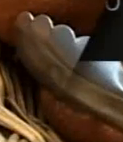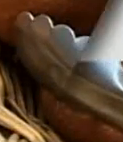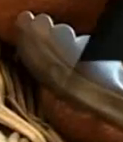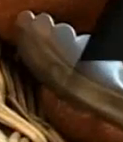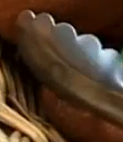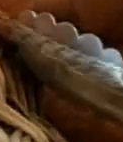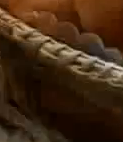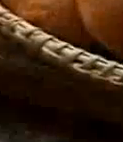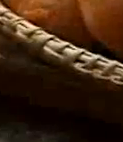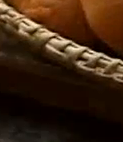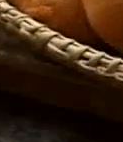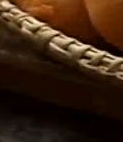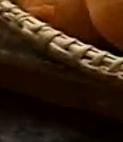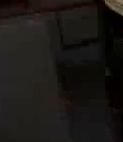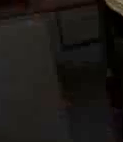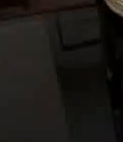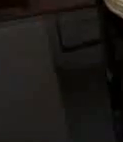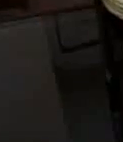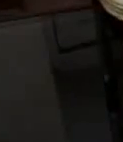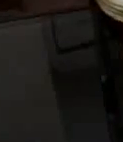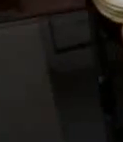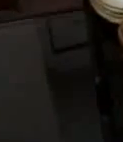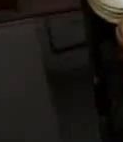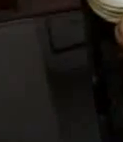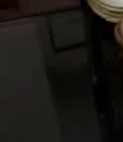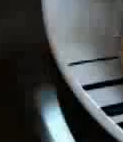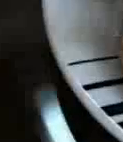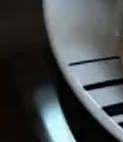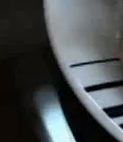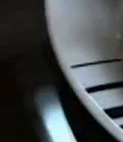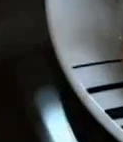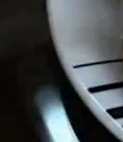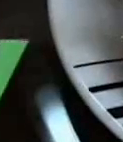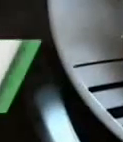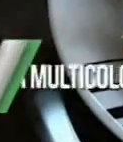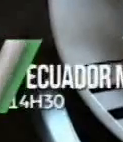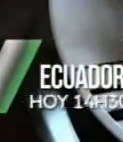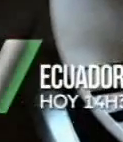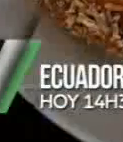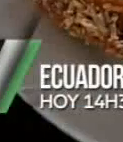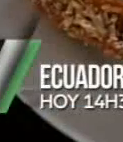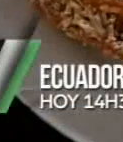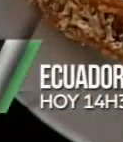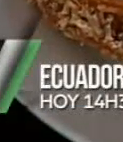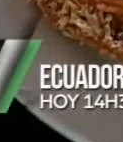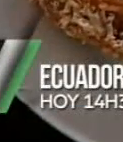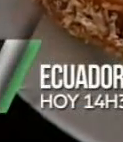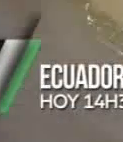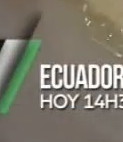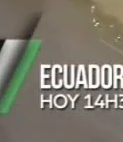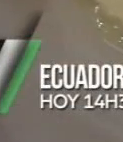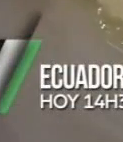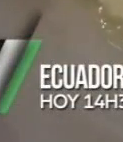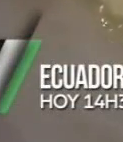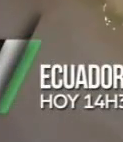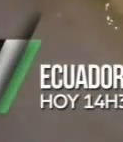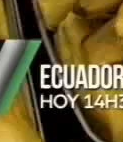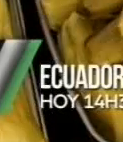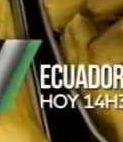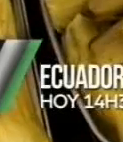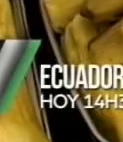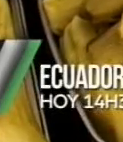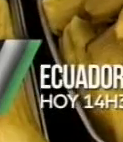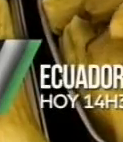Descubre el mejor pan, los mejores dulces y las más tradicionales pastas de Cuenca. Nuestro negocio